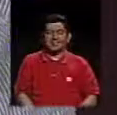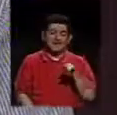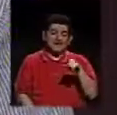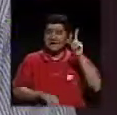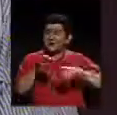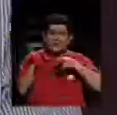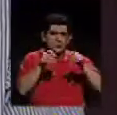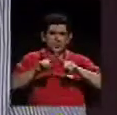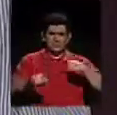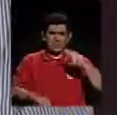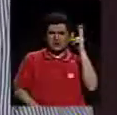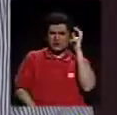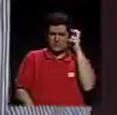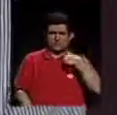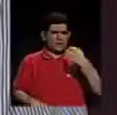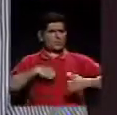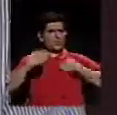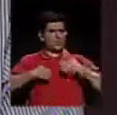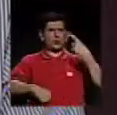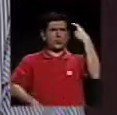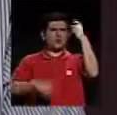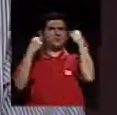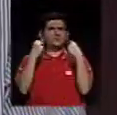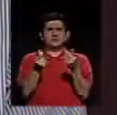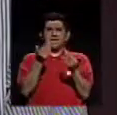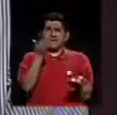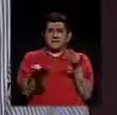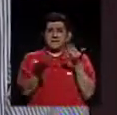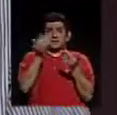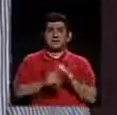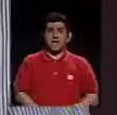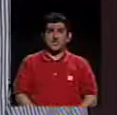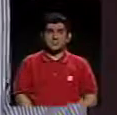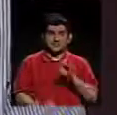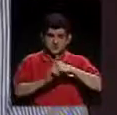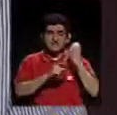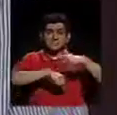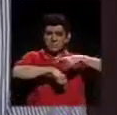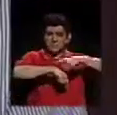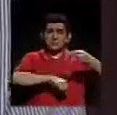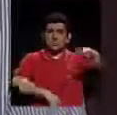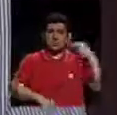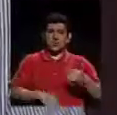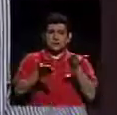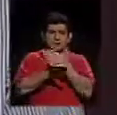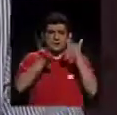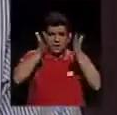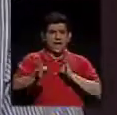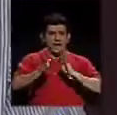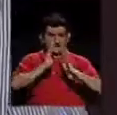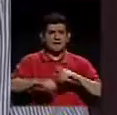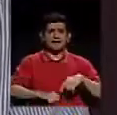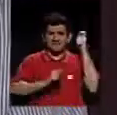escuché esas palabras me conmovieron mucho y pensé de inmediato que probablemente era coyuntural que alguien se hubiera manifestado